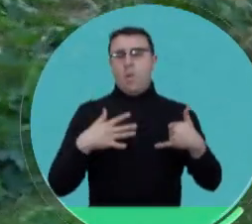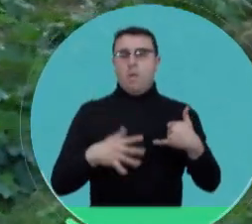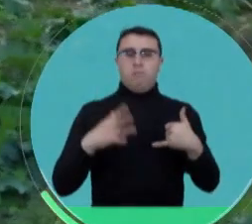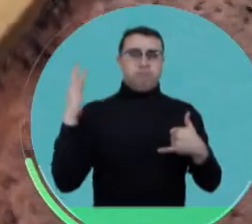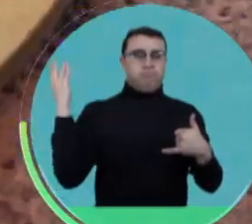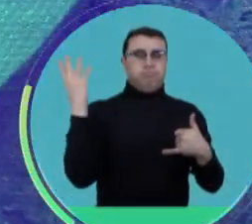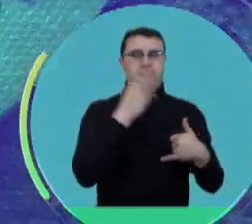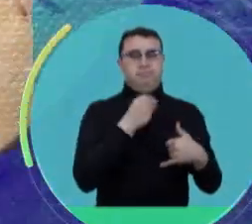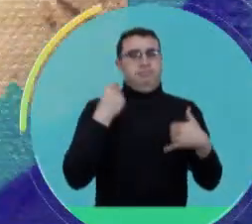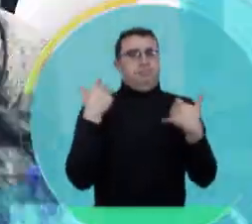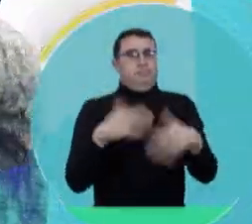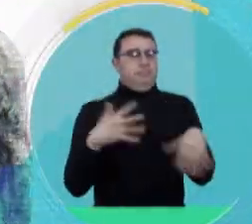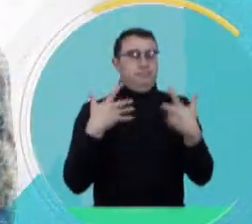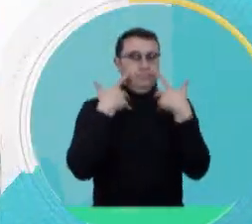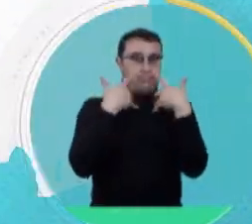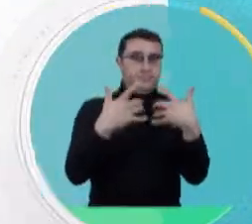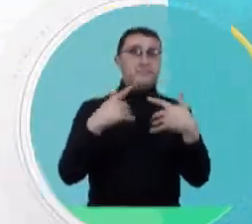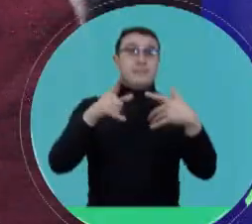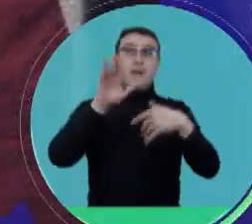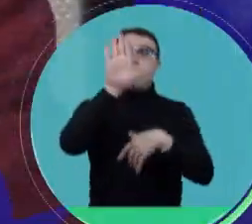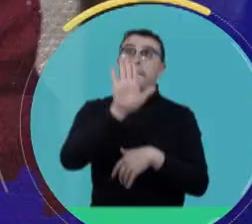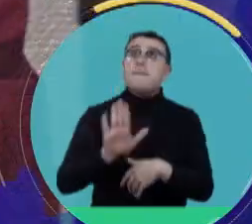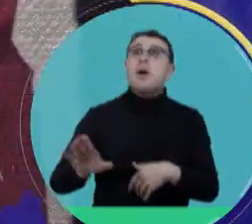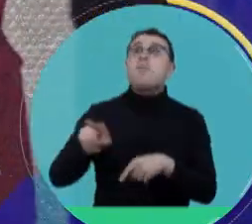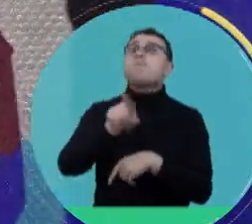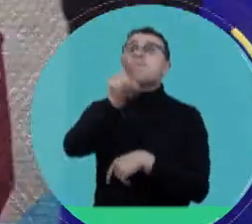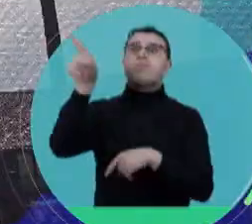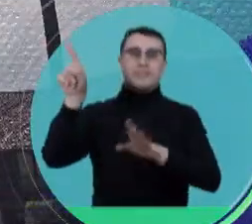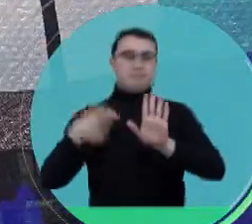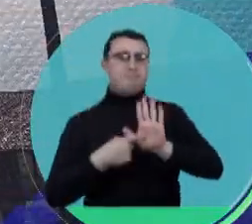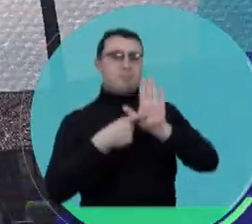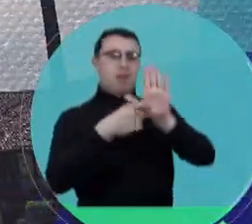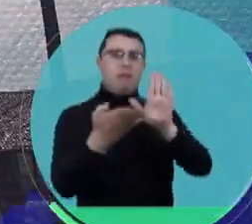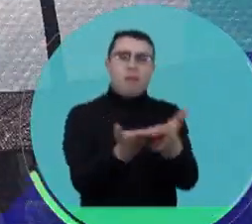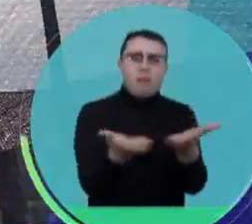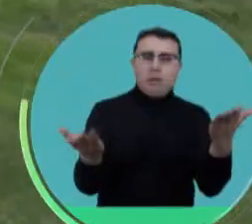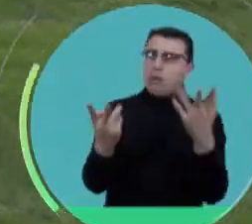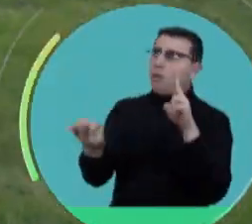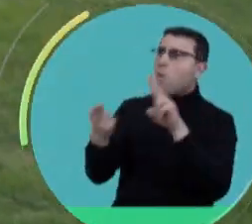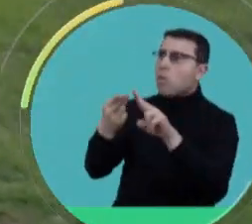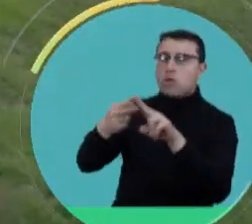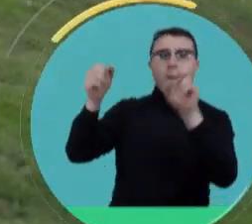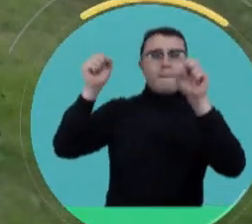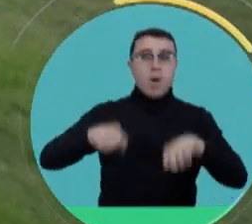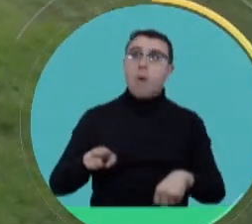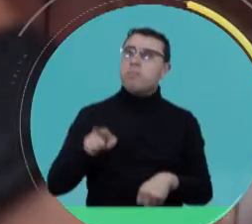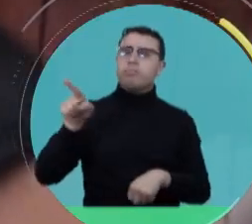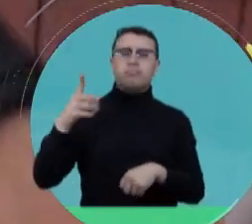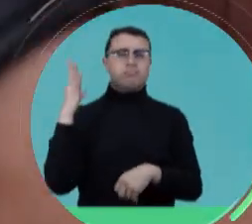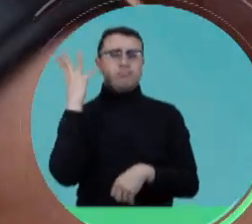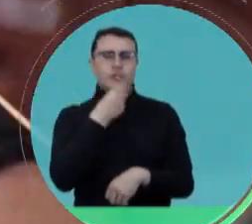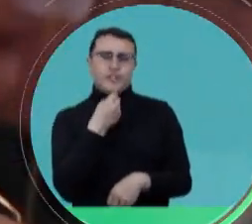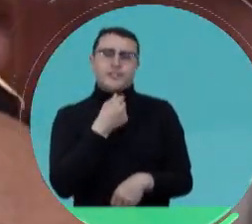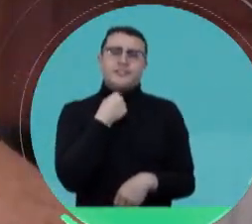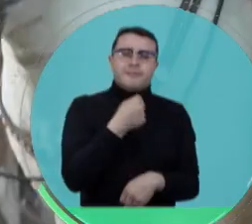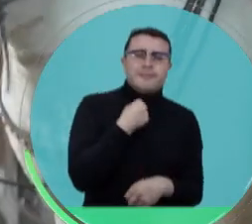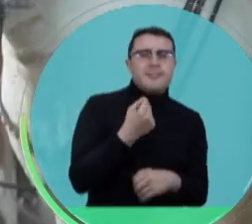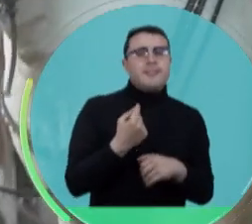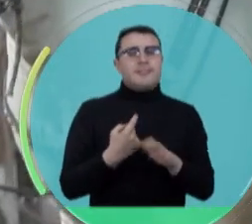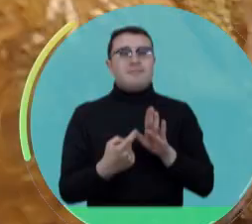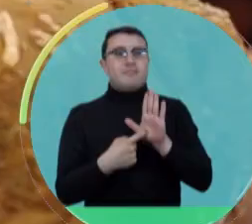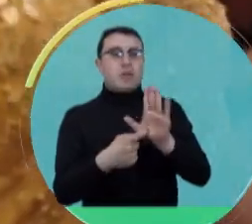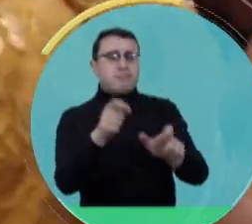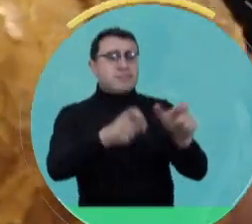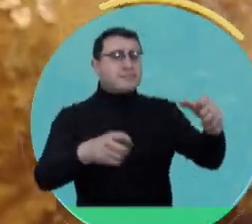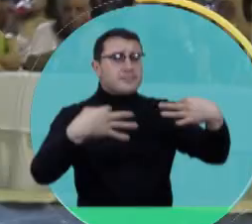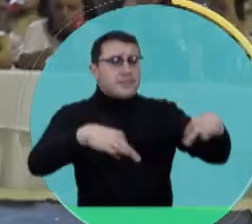viene maravillosa es un gran espacio para conocer nuestra región eh más dinámica que nunca con mucha chispa con